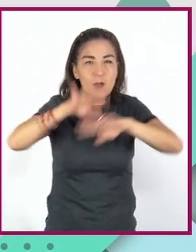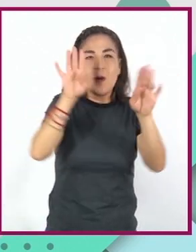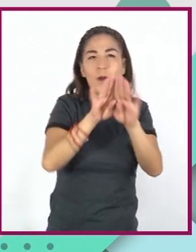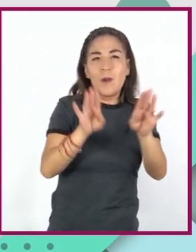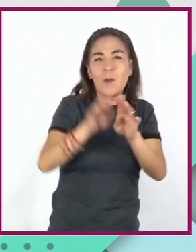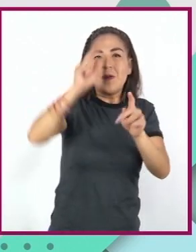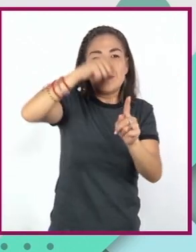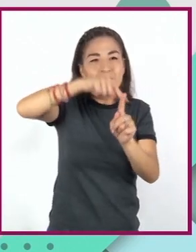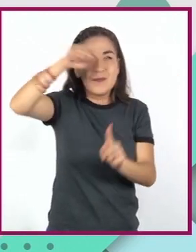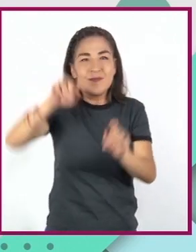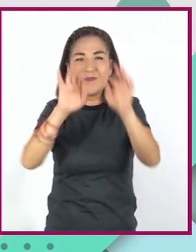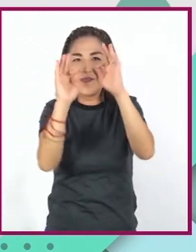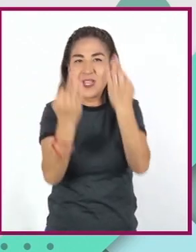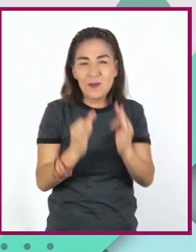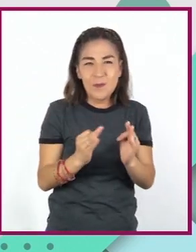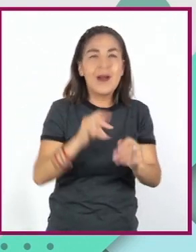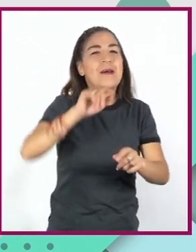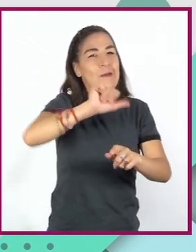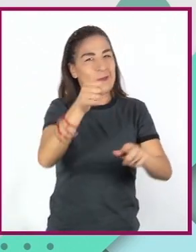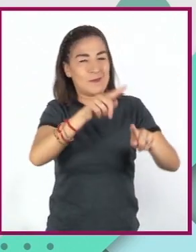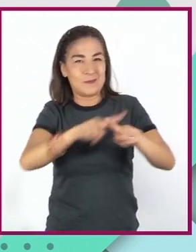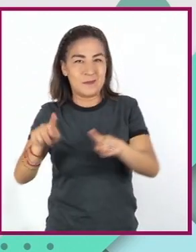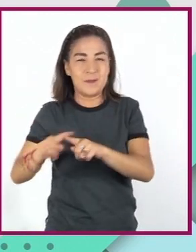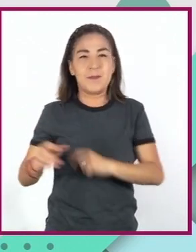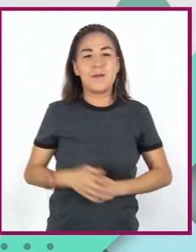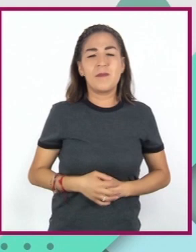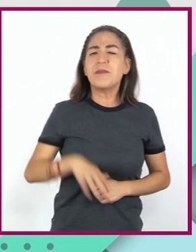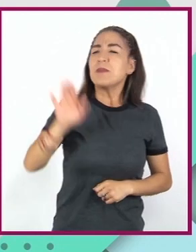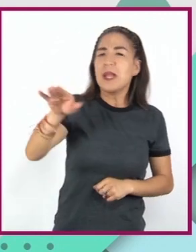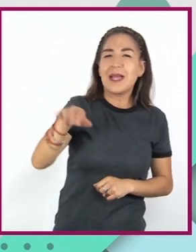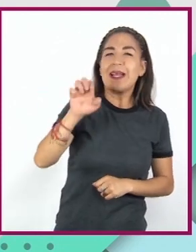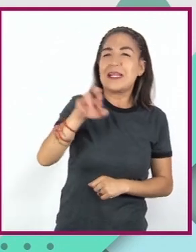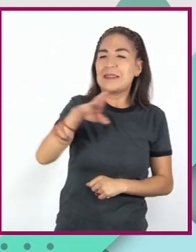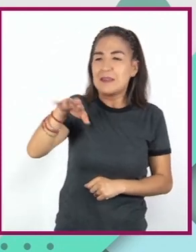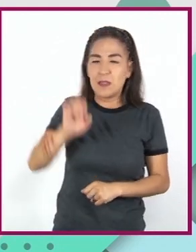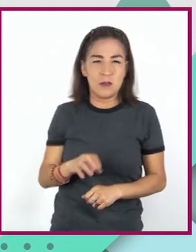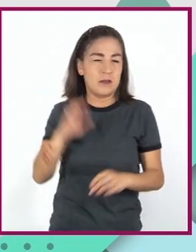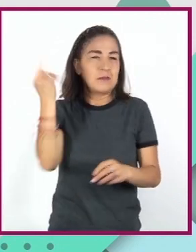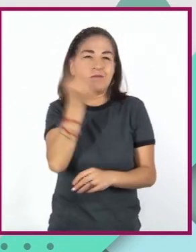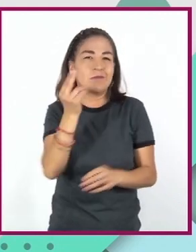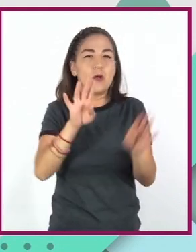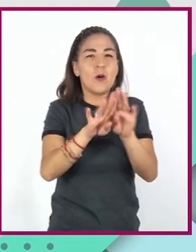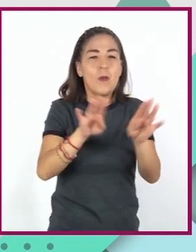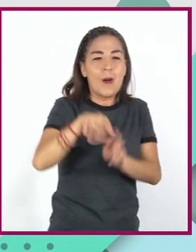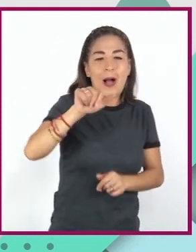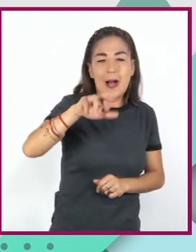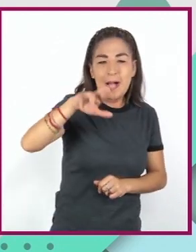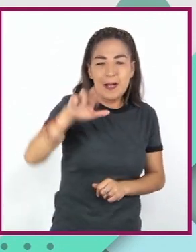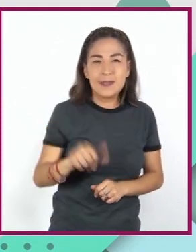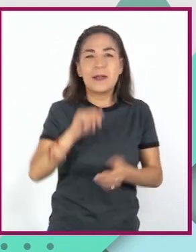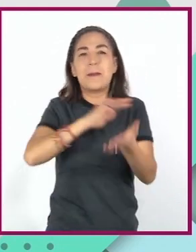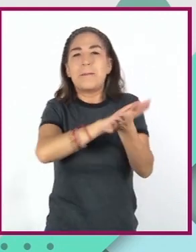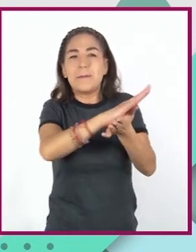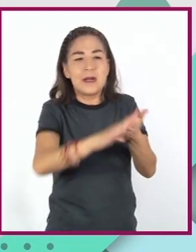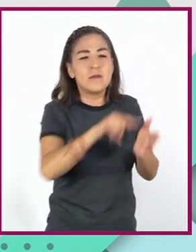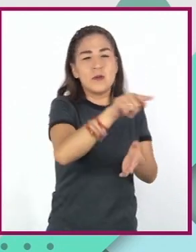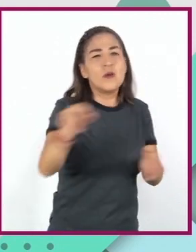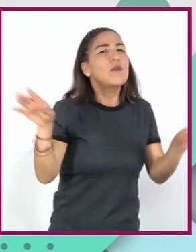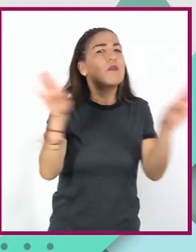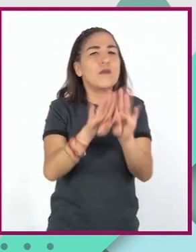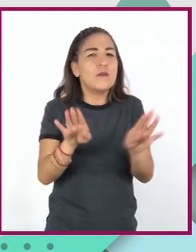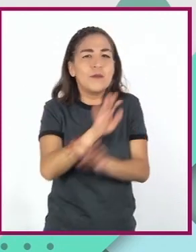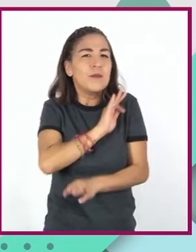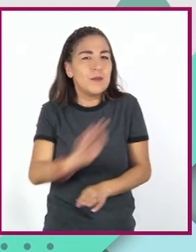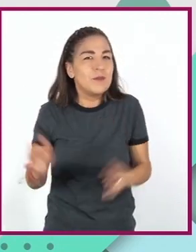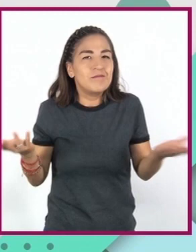conforman, entre otros rasgos. Enrique, si necesitamos calcular el área y el perímetro de los desarrollos planos, ¿cómo podemos